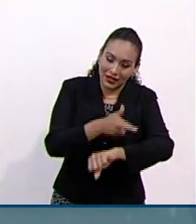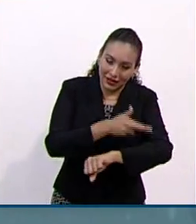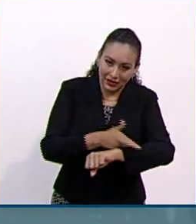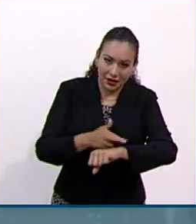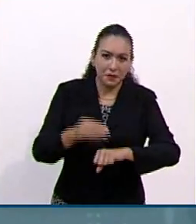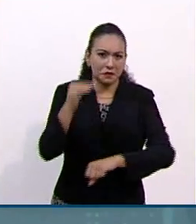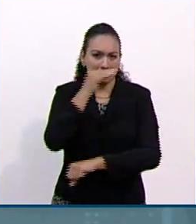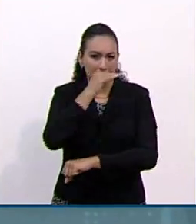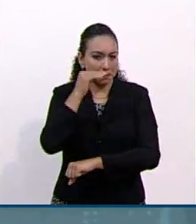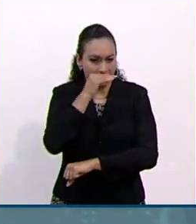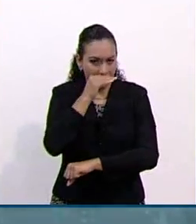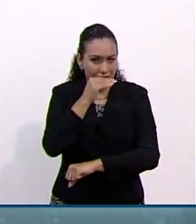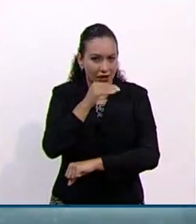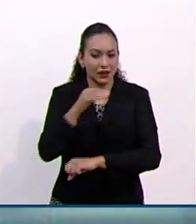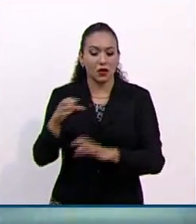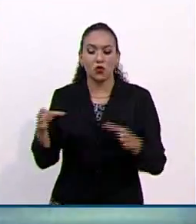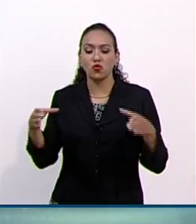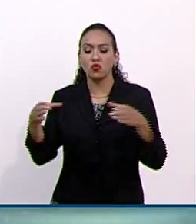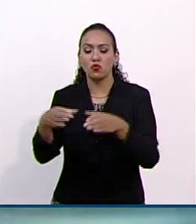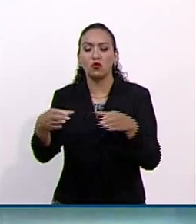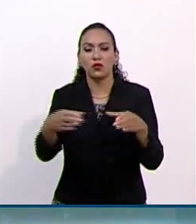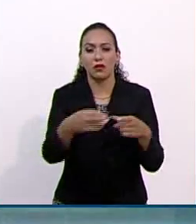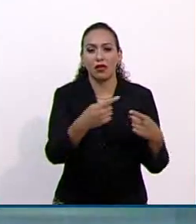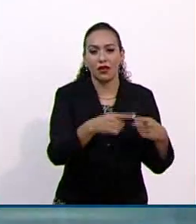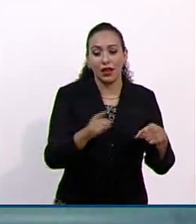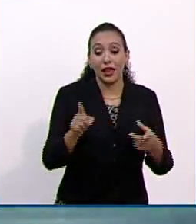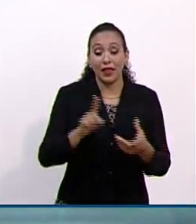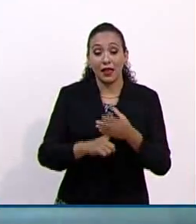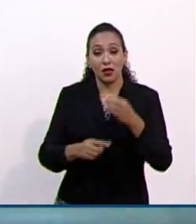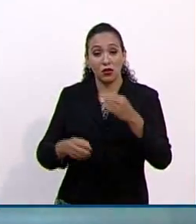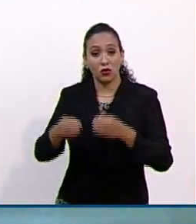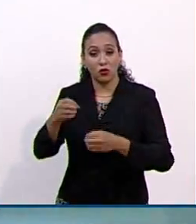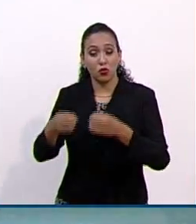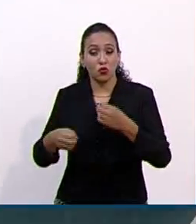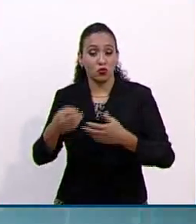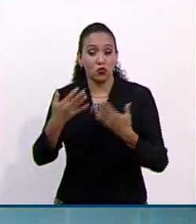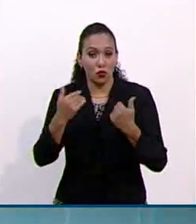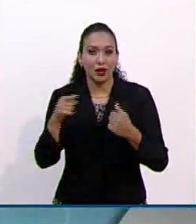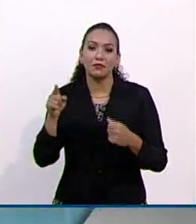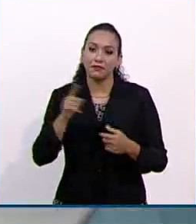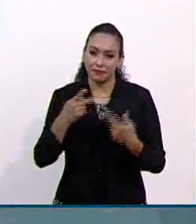manera gratuita en las comunidades donde no existe un juzgado de primera instancia.